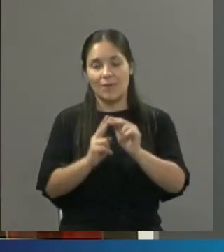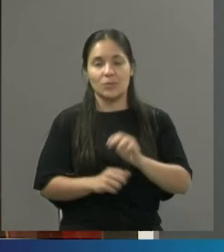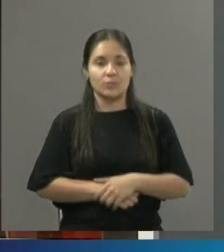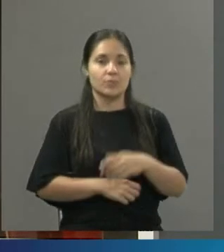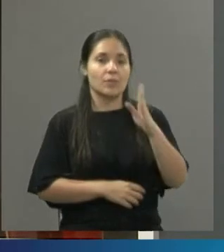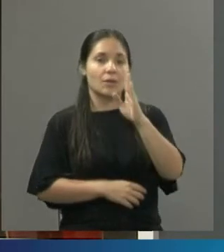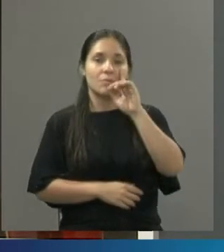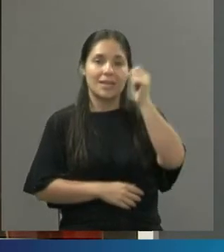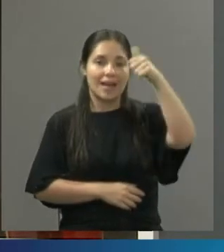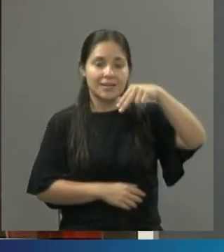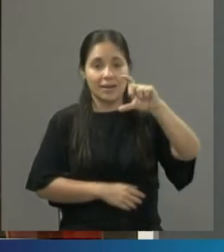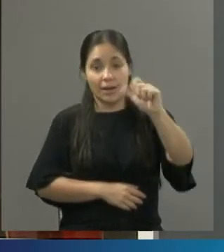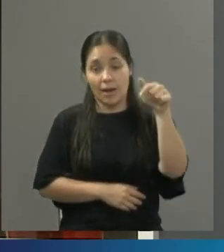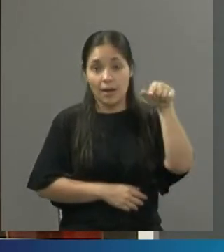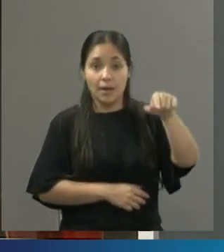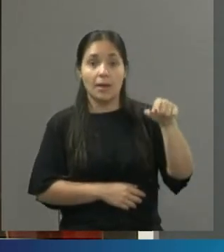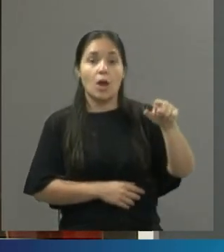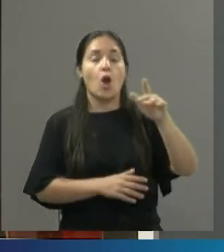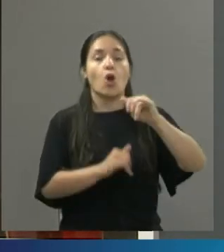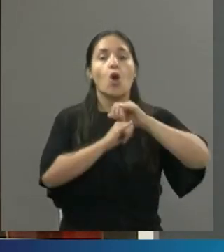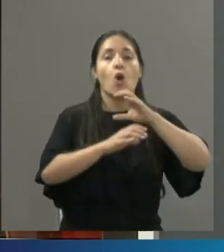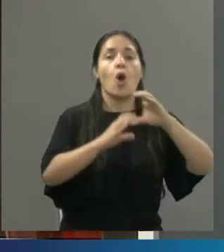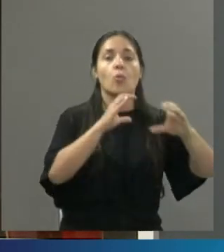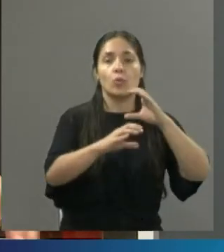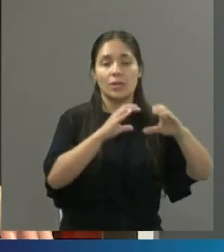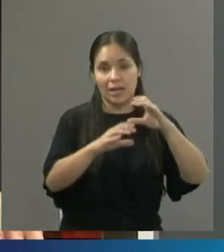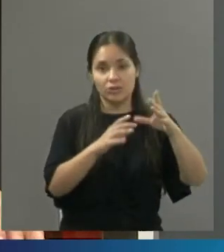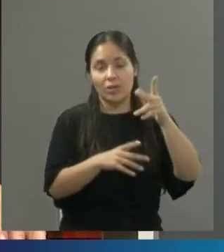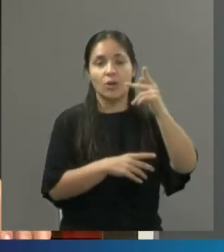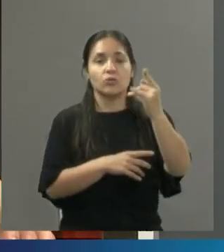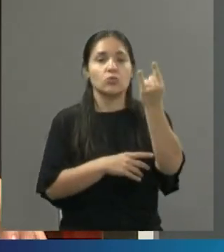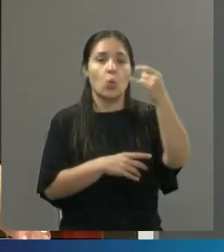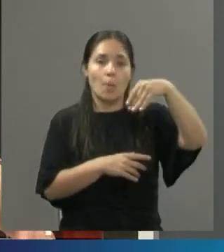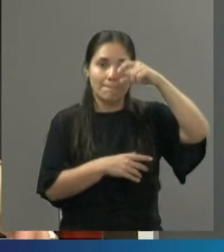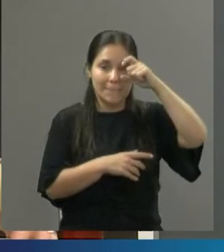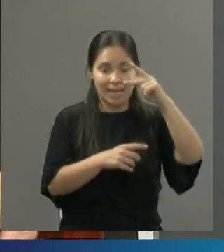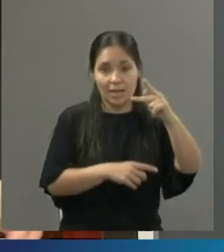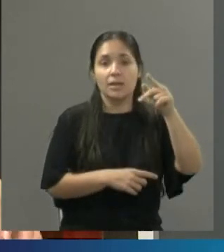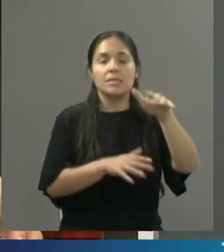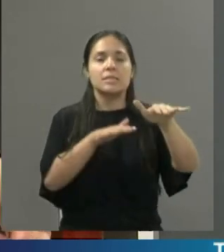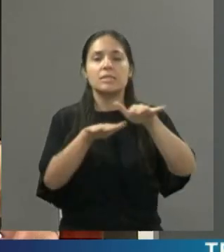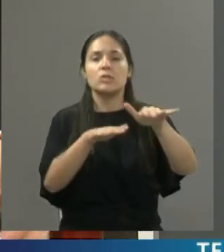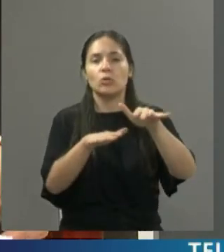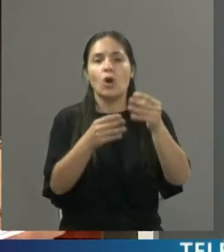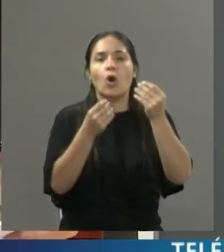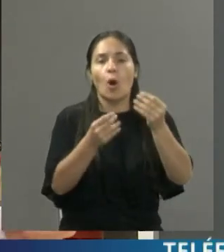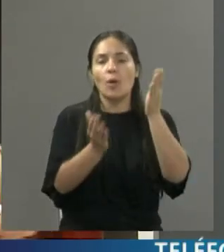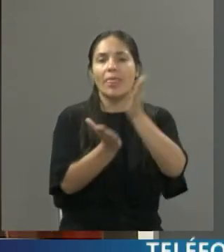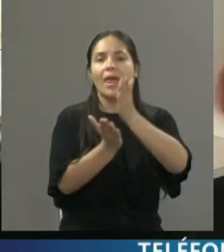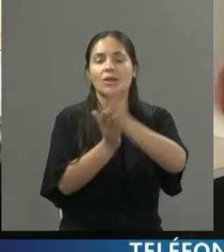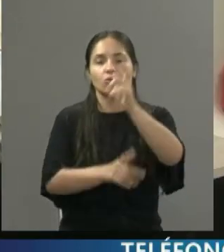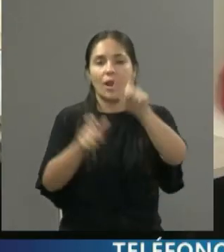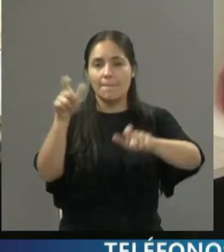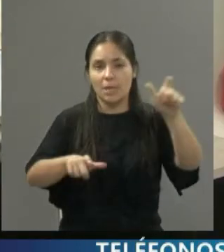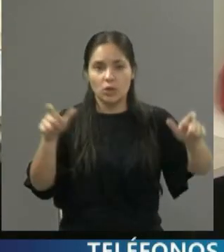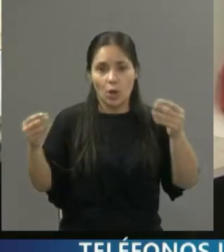Bianca Cecchini Murúa, de comunicación de Sumex, hablando de esto, ¿no? Del informe anual sobre situación de derechos humanos. Ya saben, en la web